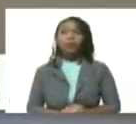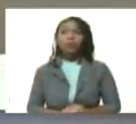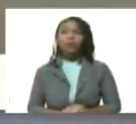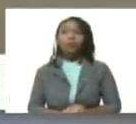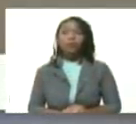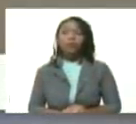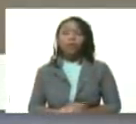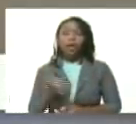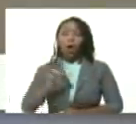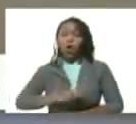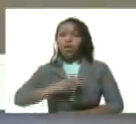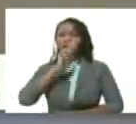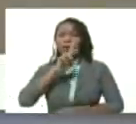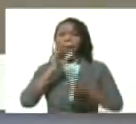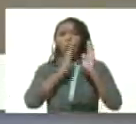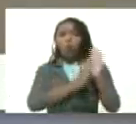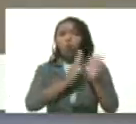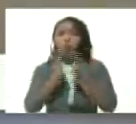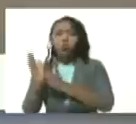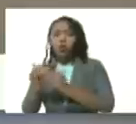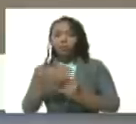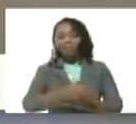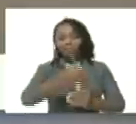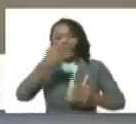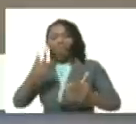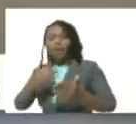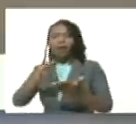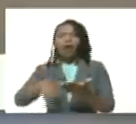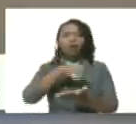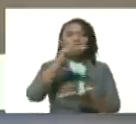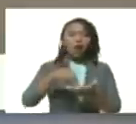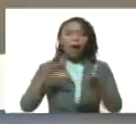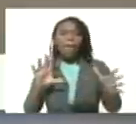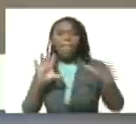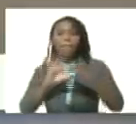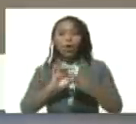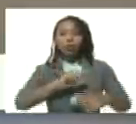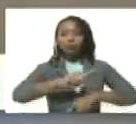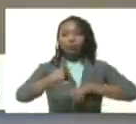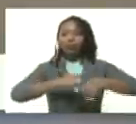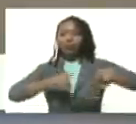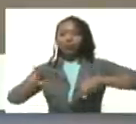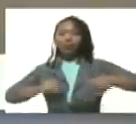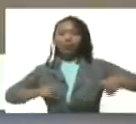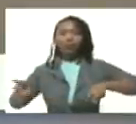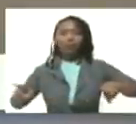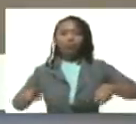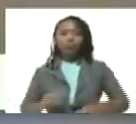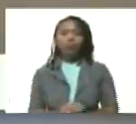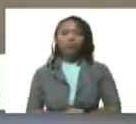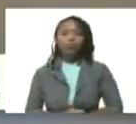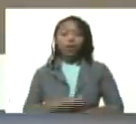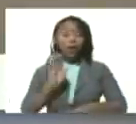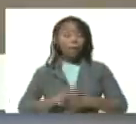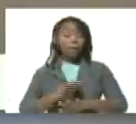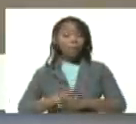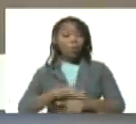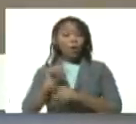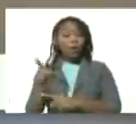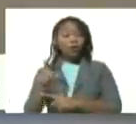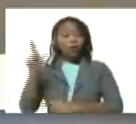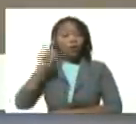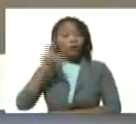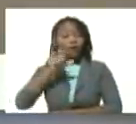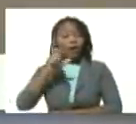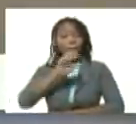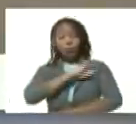Es el crimen organizado, transnacional, articulado, coordinado. Y por eso requieren el poder